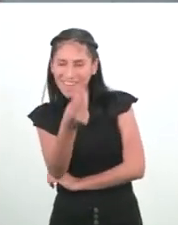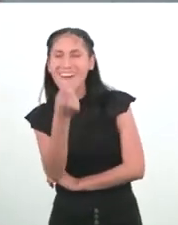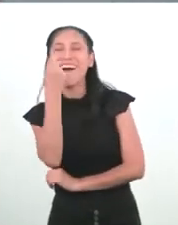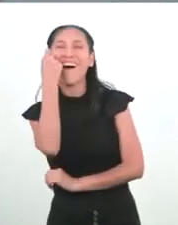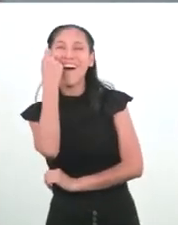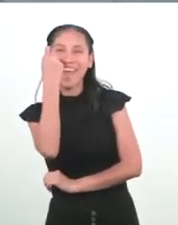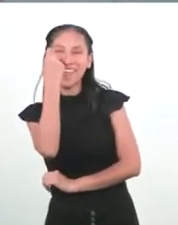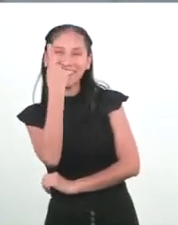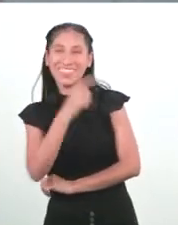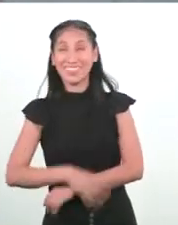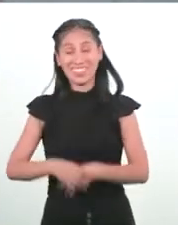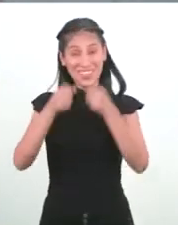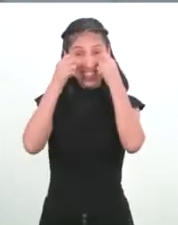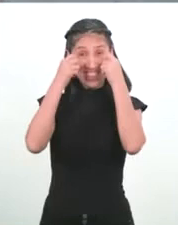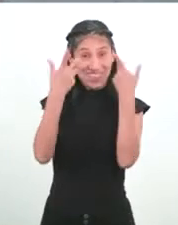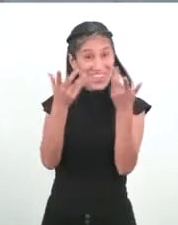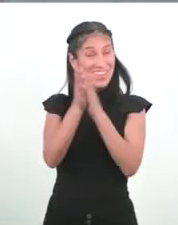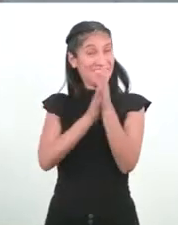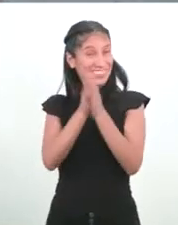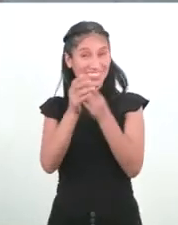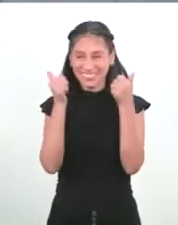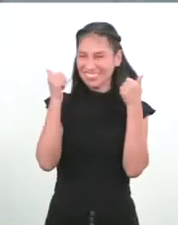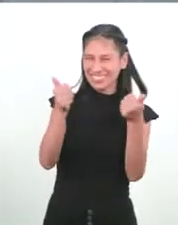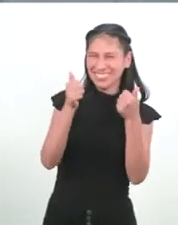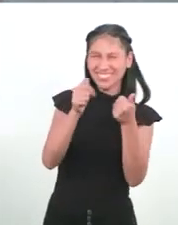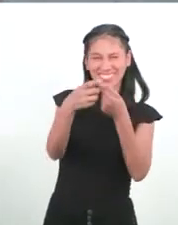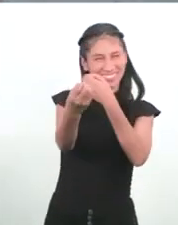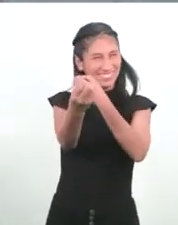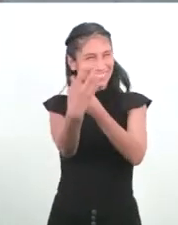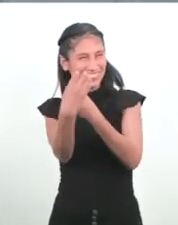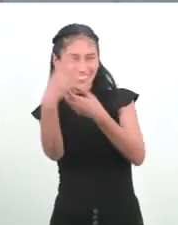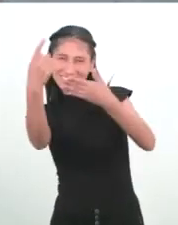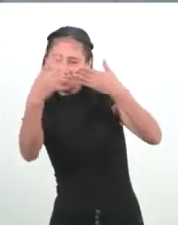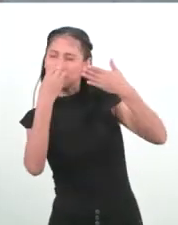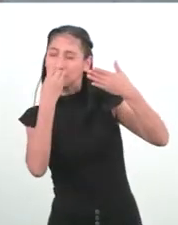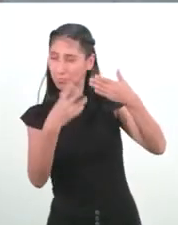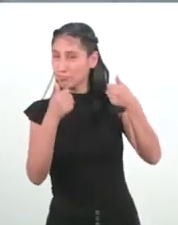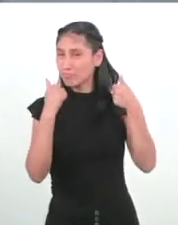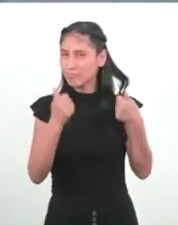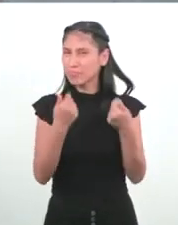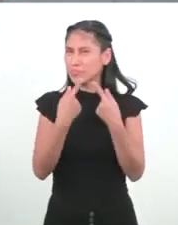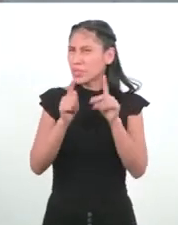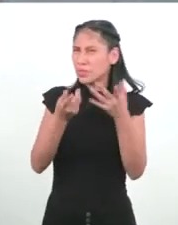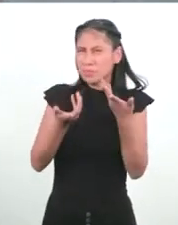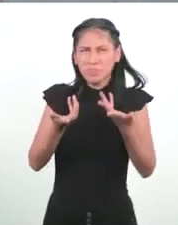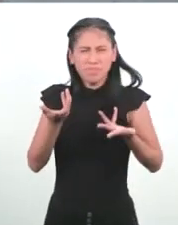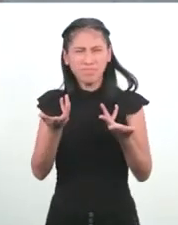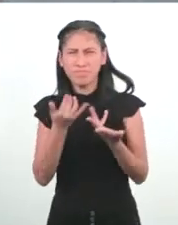¡Wow! Está muy chévere estas recomendaciones, pero